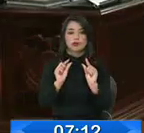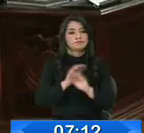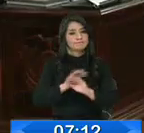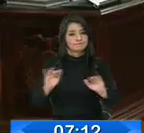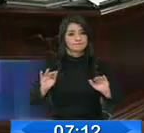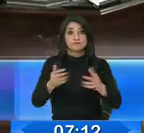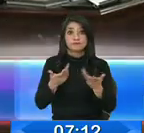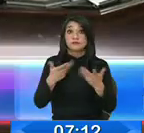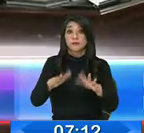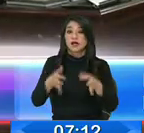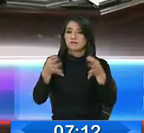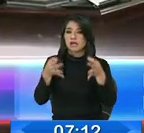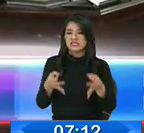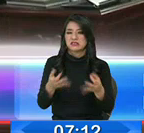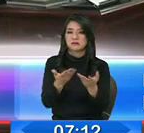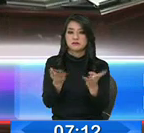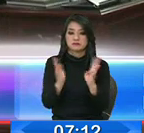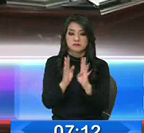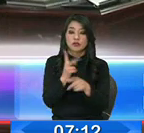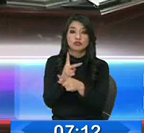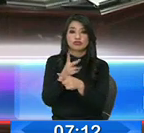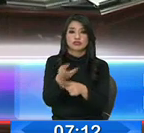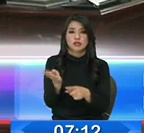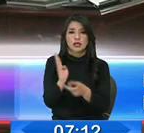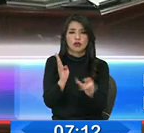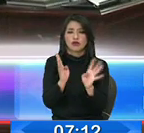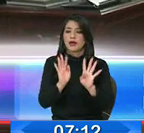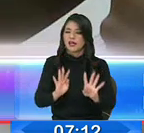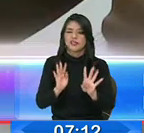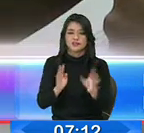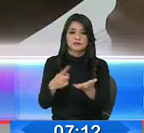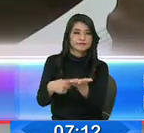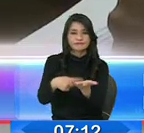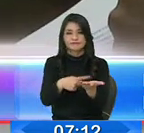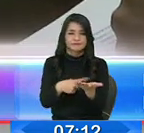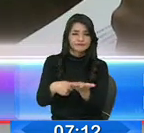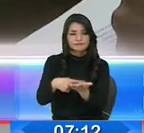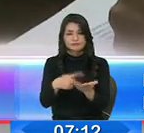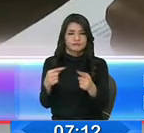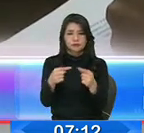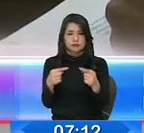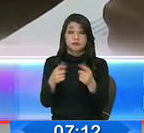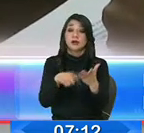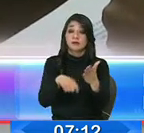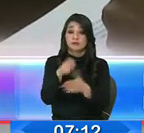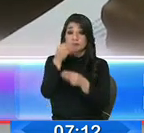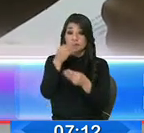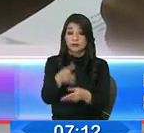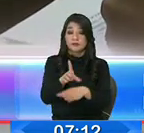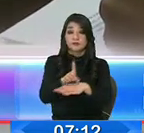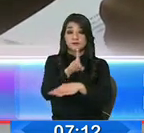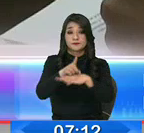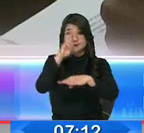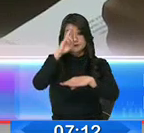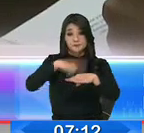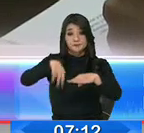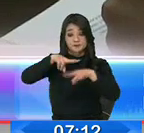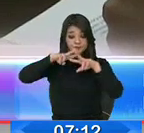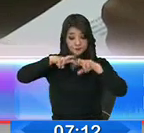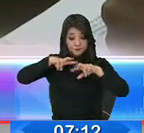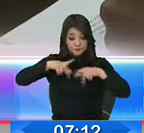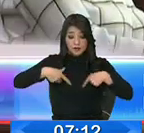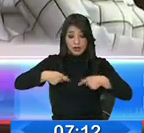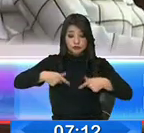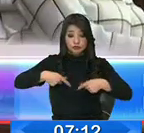algo que ha caracterizado últimamente al Consejo Nacional Electoral, su pleno aprobó el informe de la Dirección Nacional de Fiscalización y Gasto